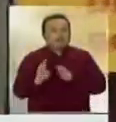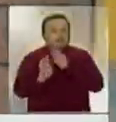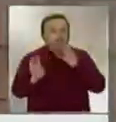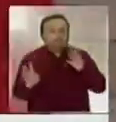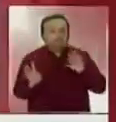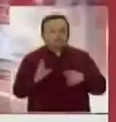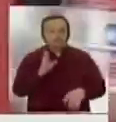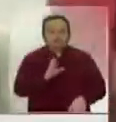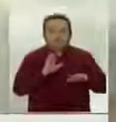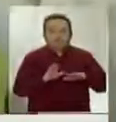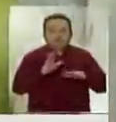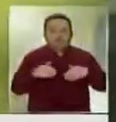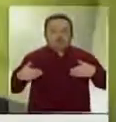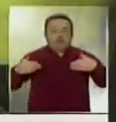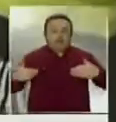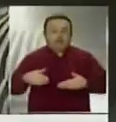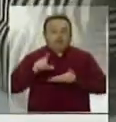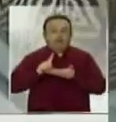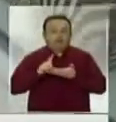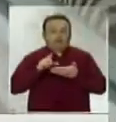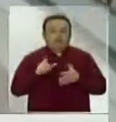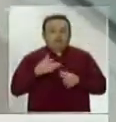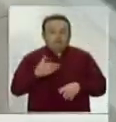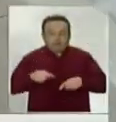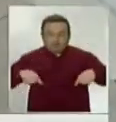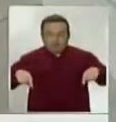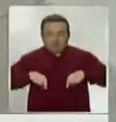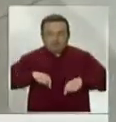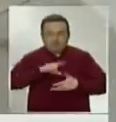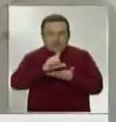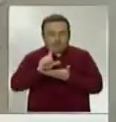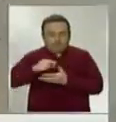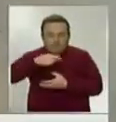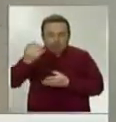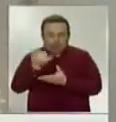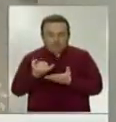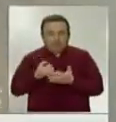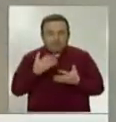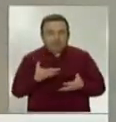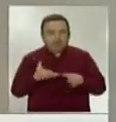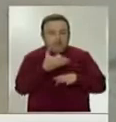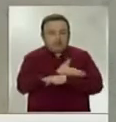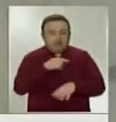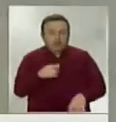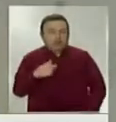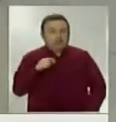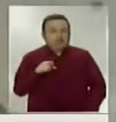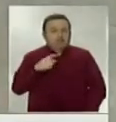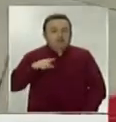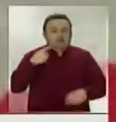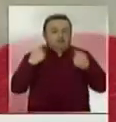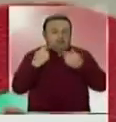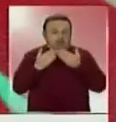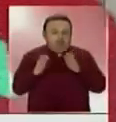filas de espera afuera de los locales comerciales. Hay una demarcación que se ha perfeccionado, porque les decía yo que en alguna oportunidad ellos